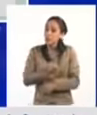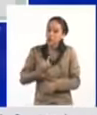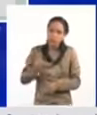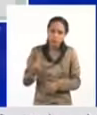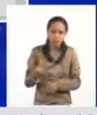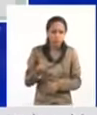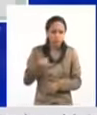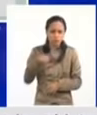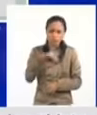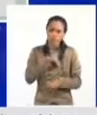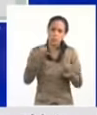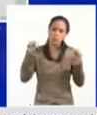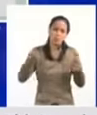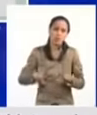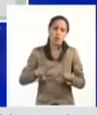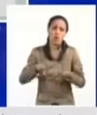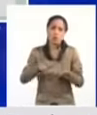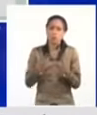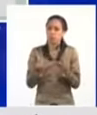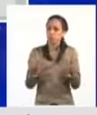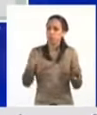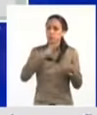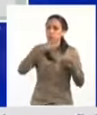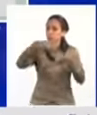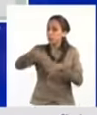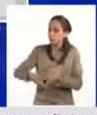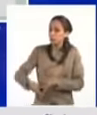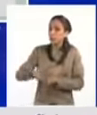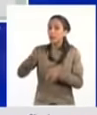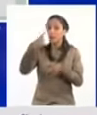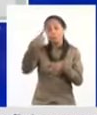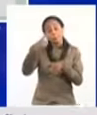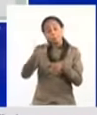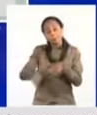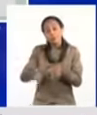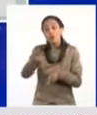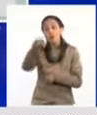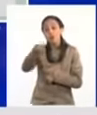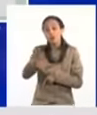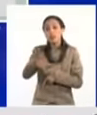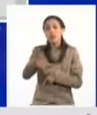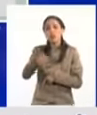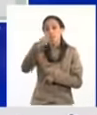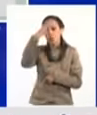extremadamente elevada, pero cae al final entre